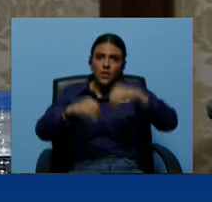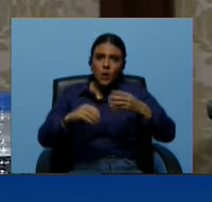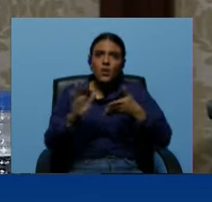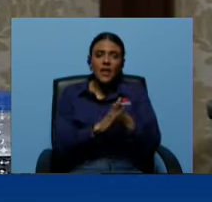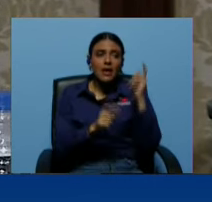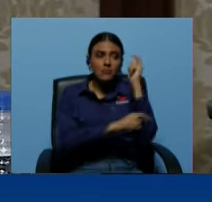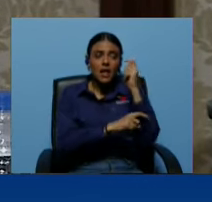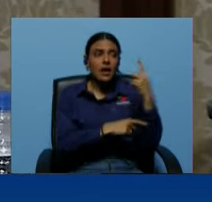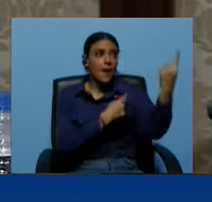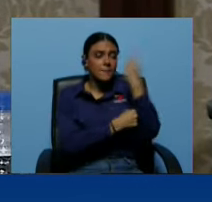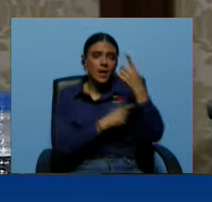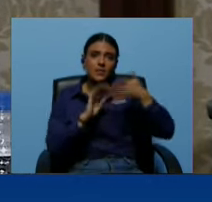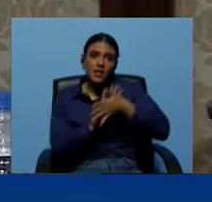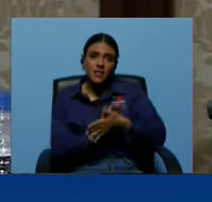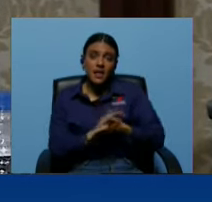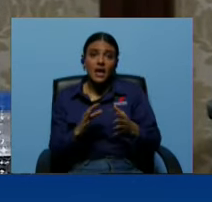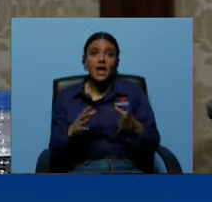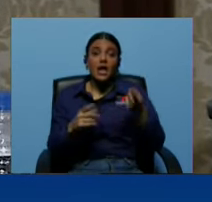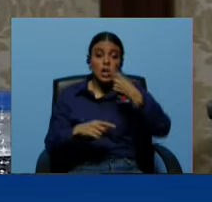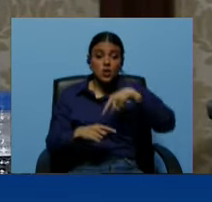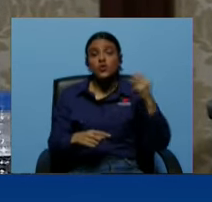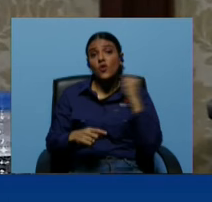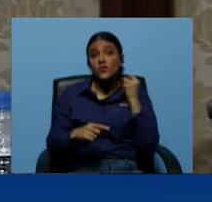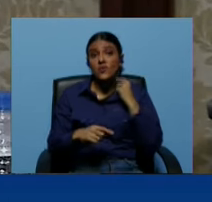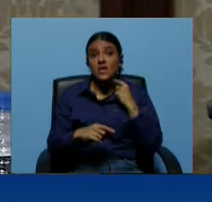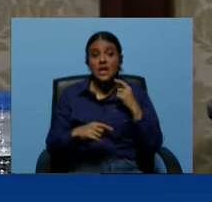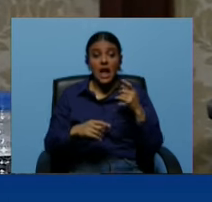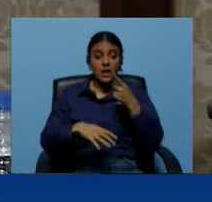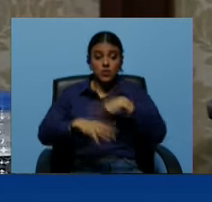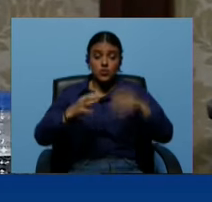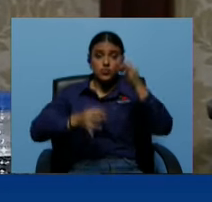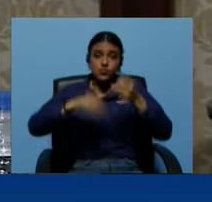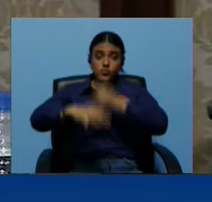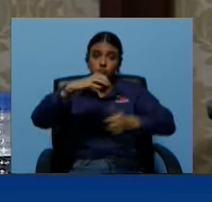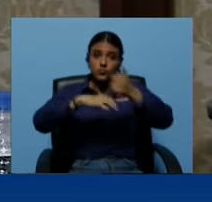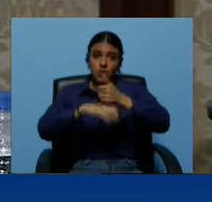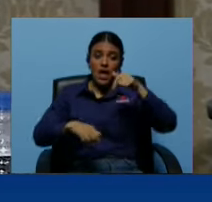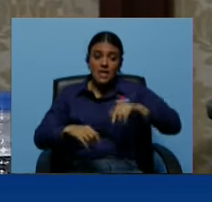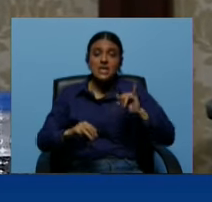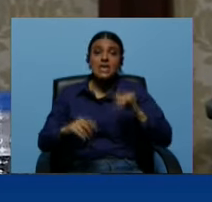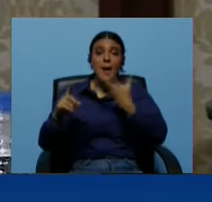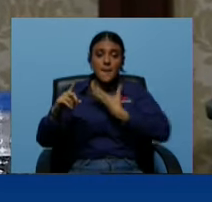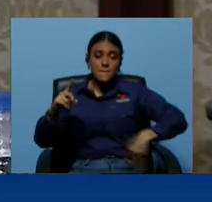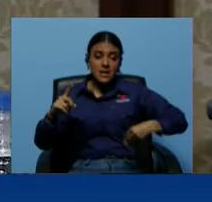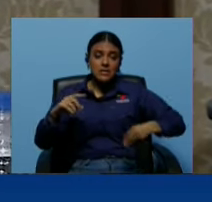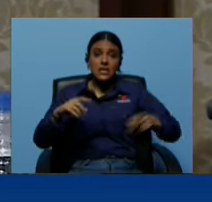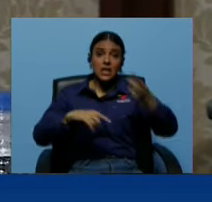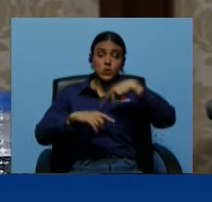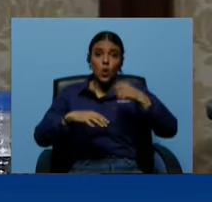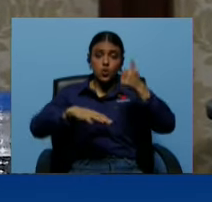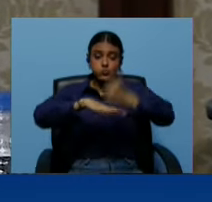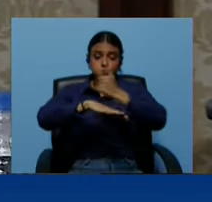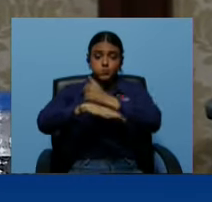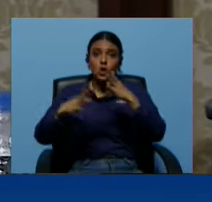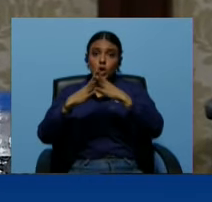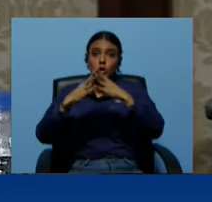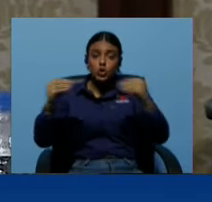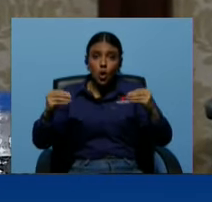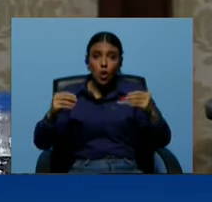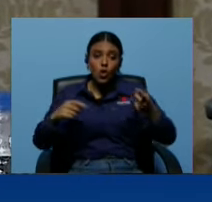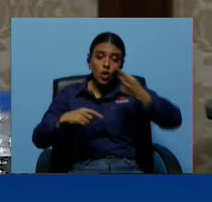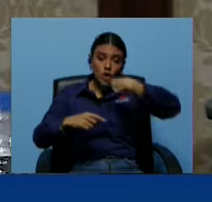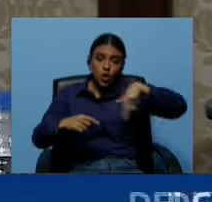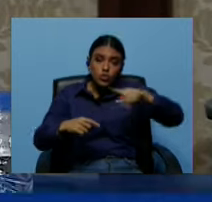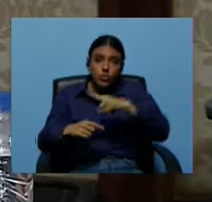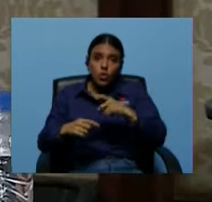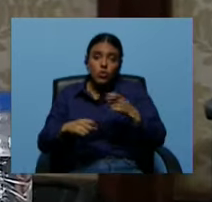instrucción de que entre la Fiscalía General de la República, la Vicepresidencia Ejecutiva, incluido la gente del Estado de los Derechos